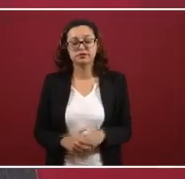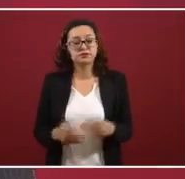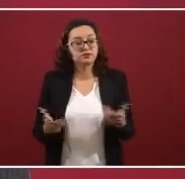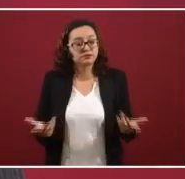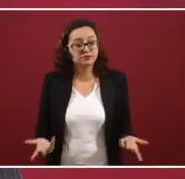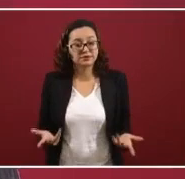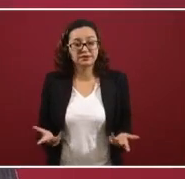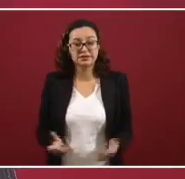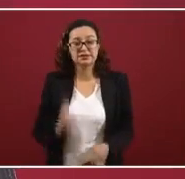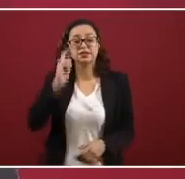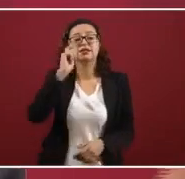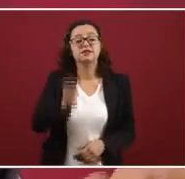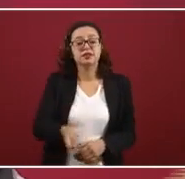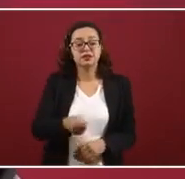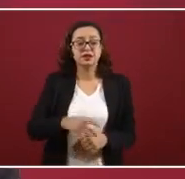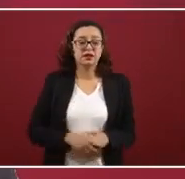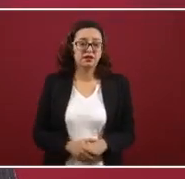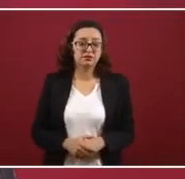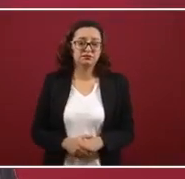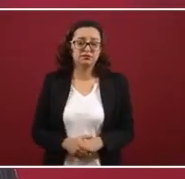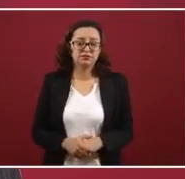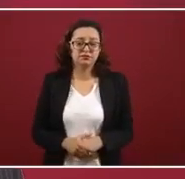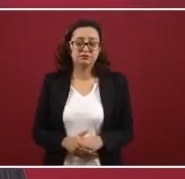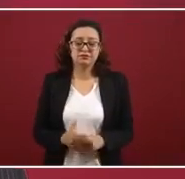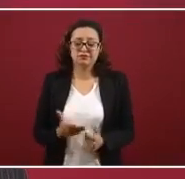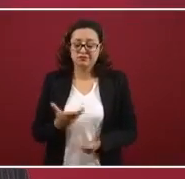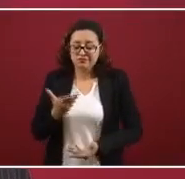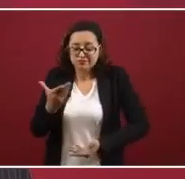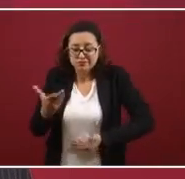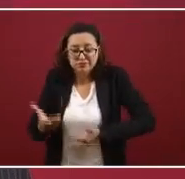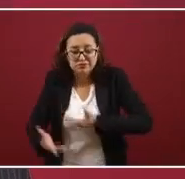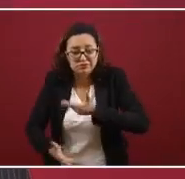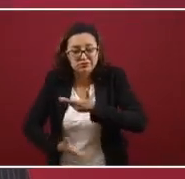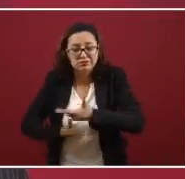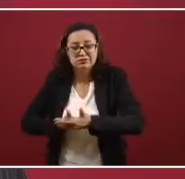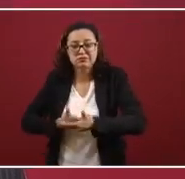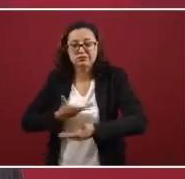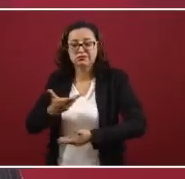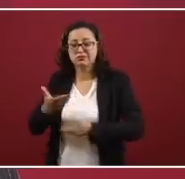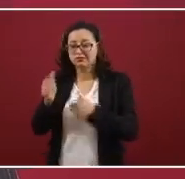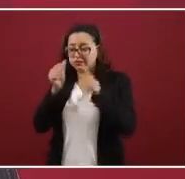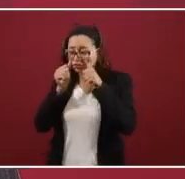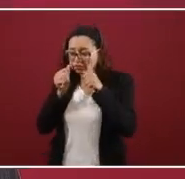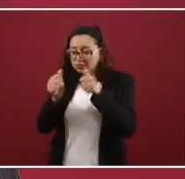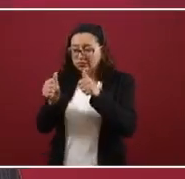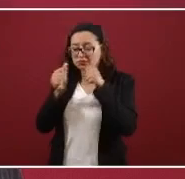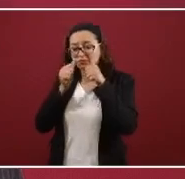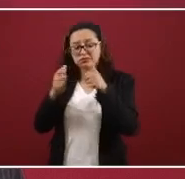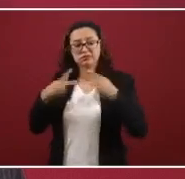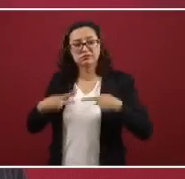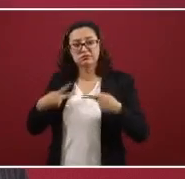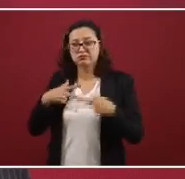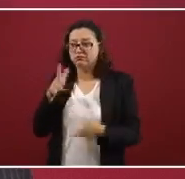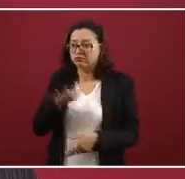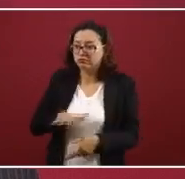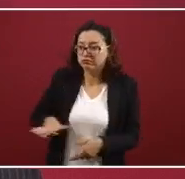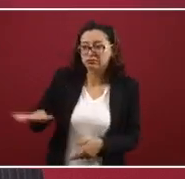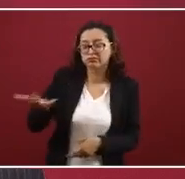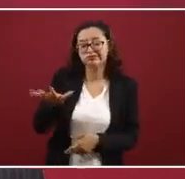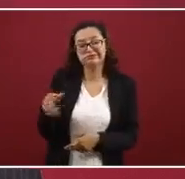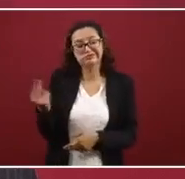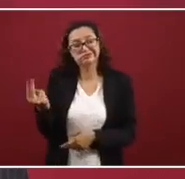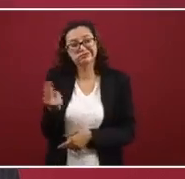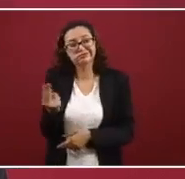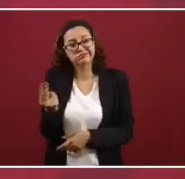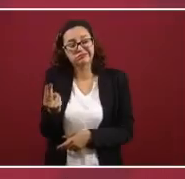Eso es, o sea, saber escuchar al pueblo. Esa